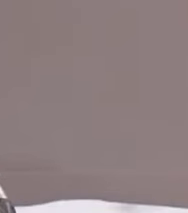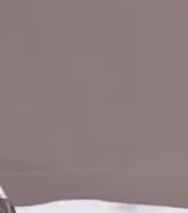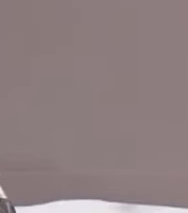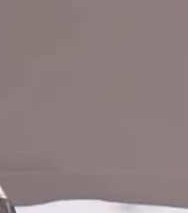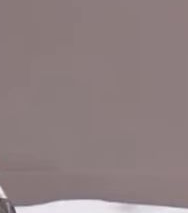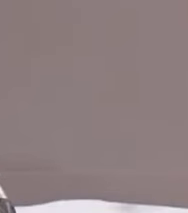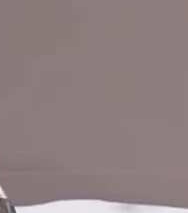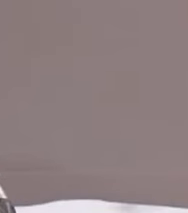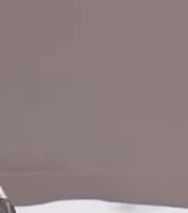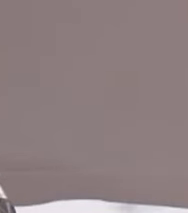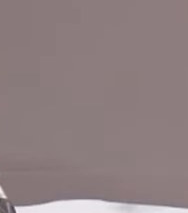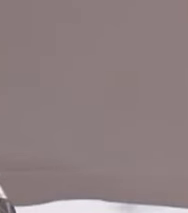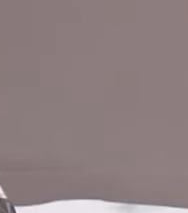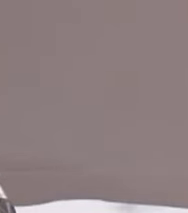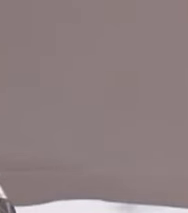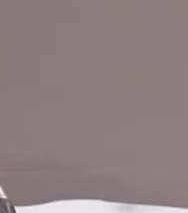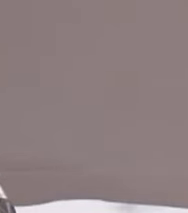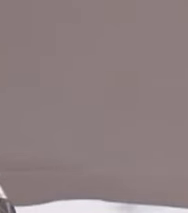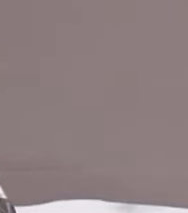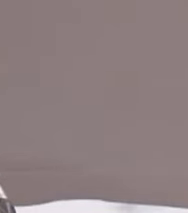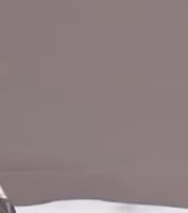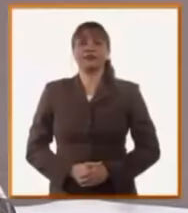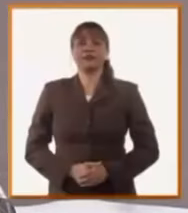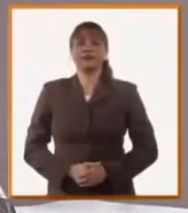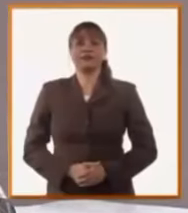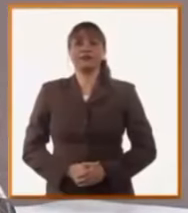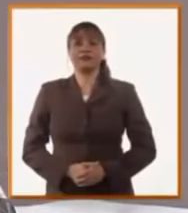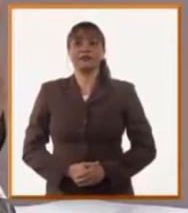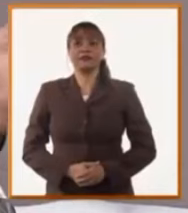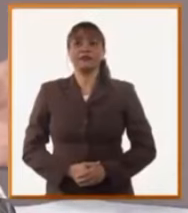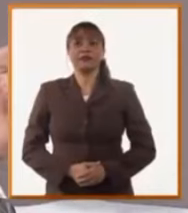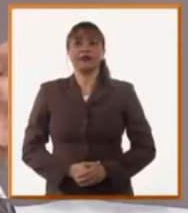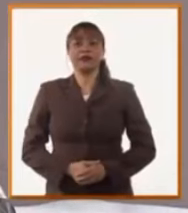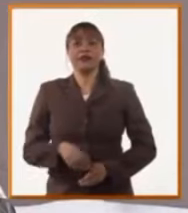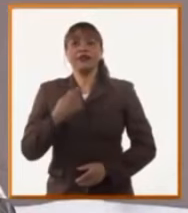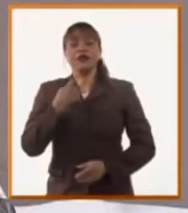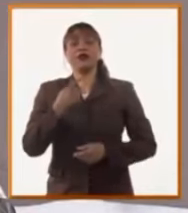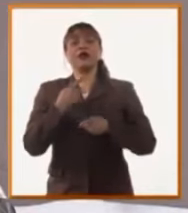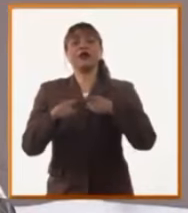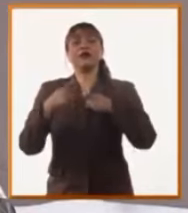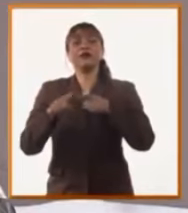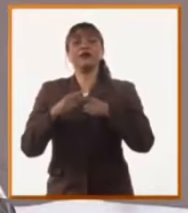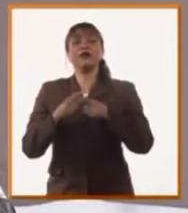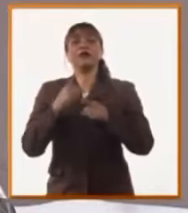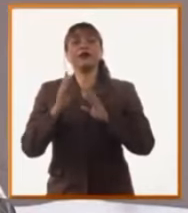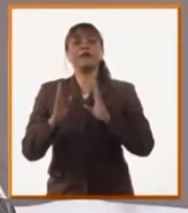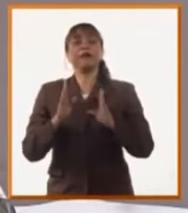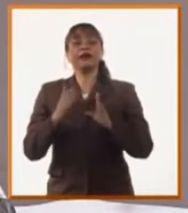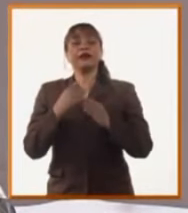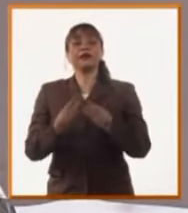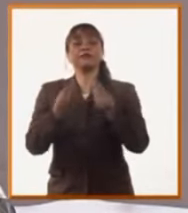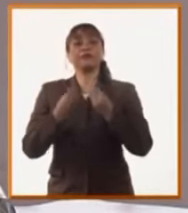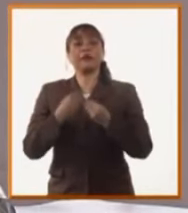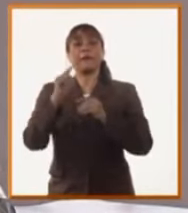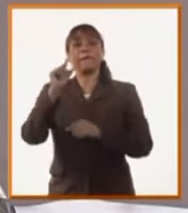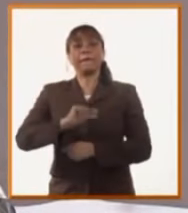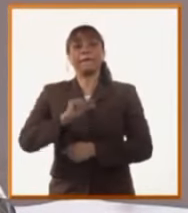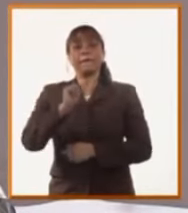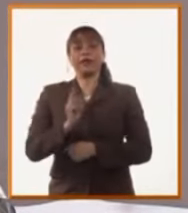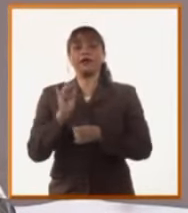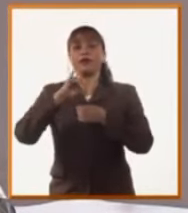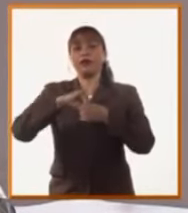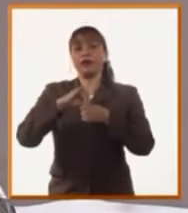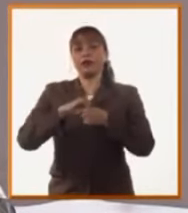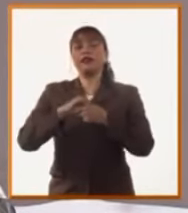los actores económico que liquidan impuestos sobre ingresos personales lo que se le adicionan otros trum que hace que los que reciban menos ingres eso tenga un